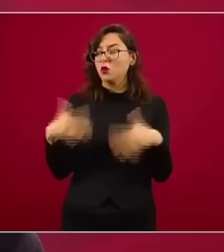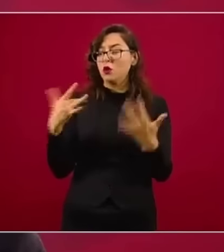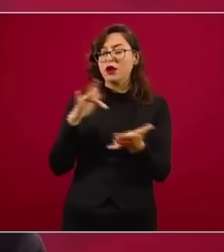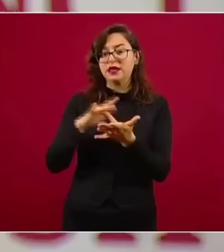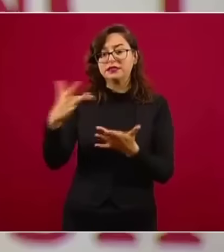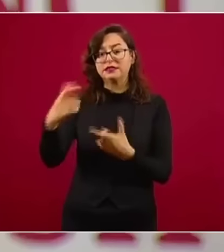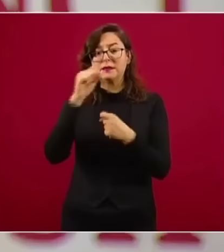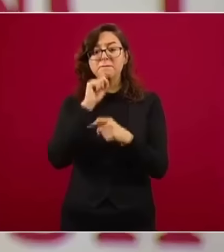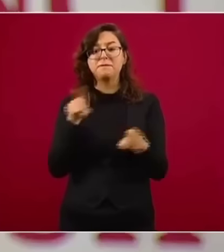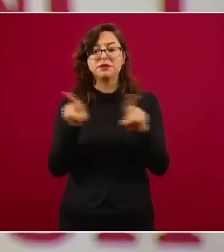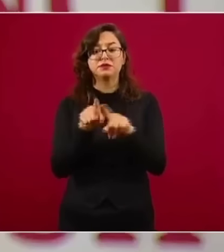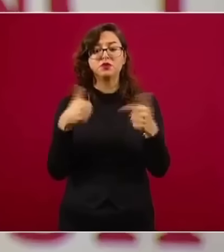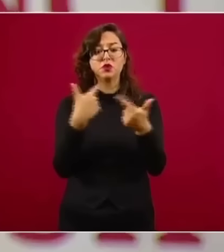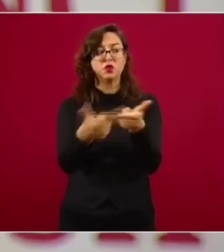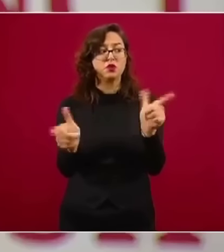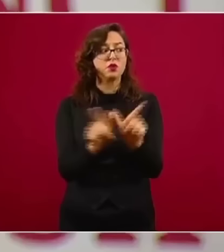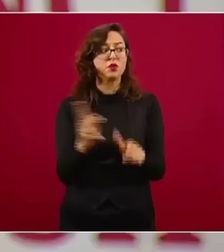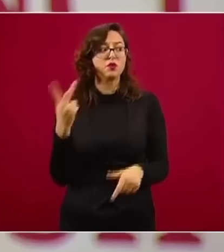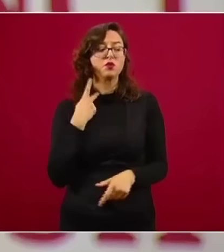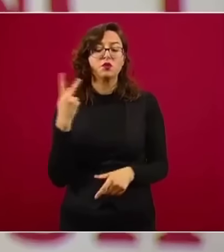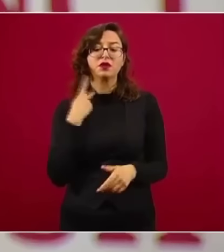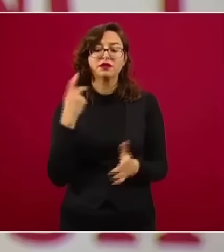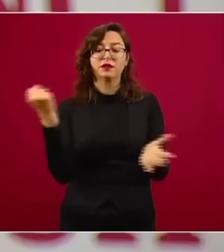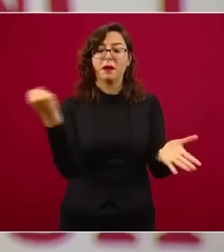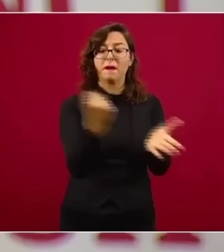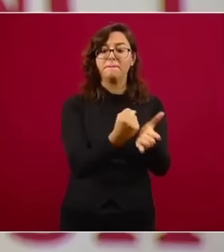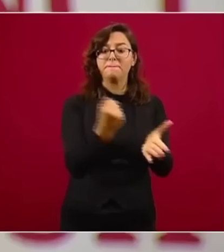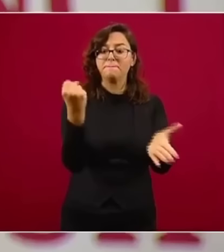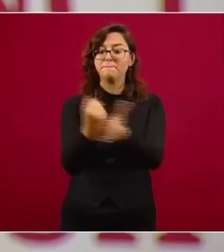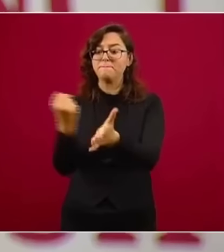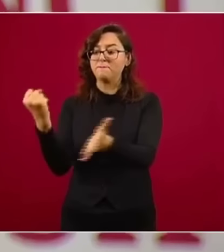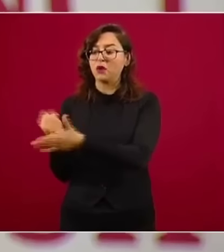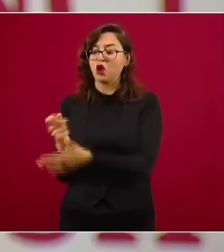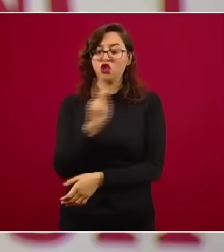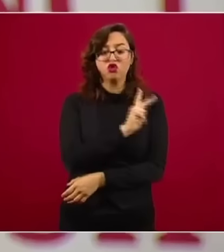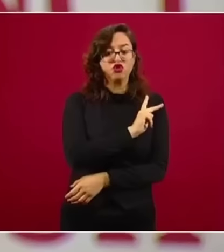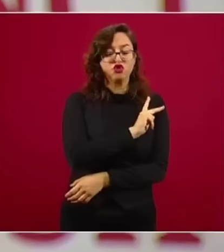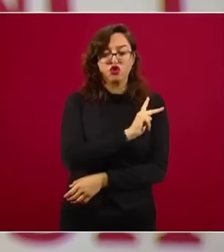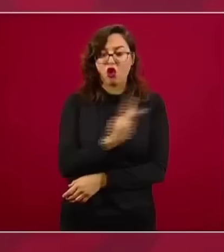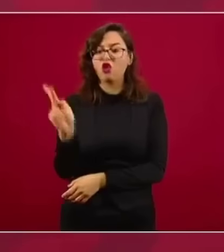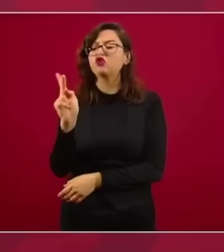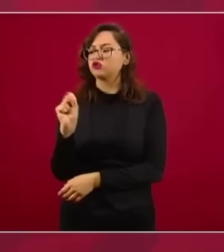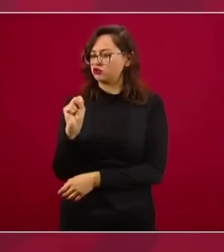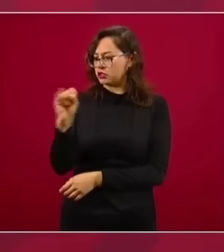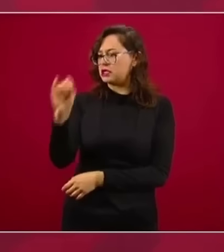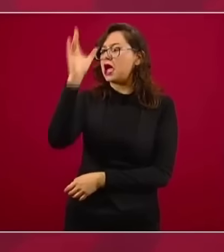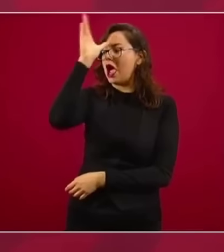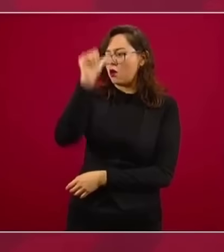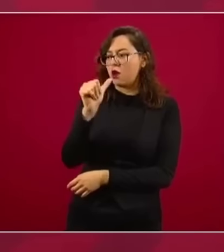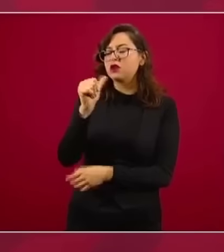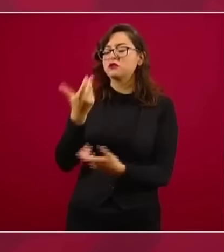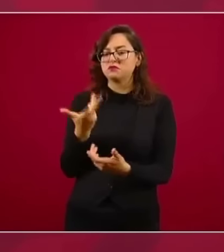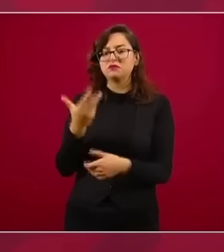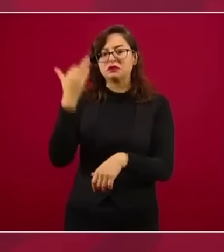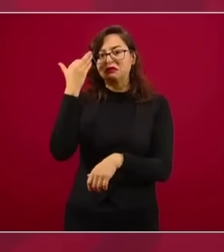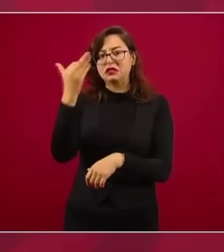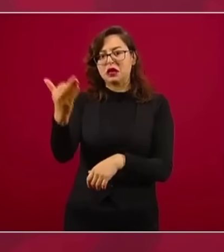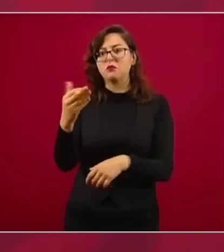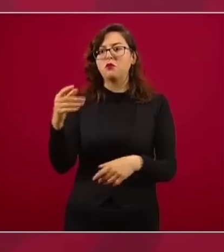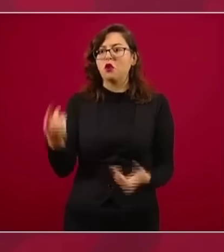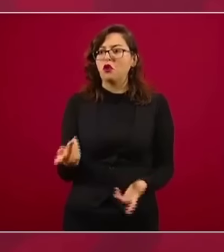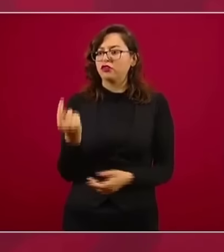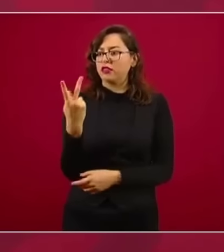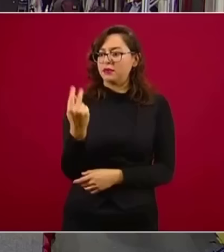todos los partidos políticos de que se cediera su tiempo aire para que la señal sea